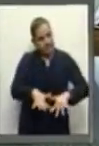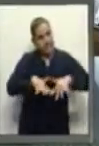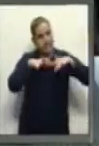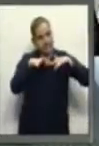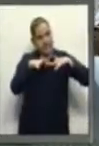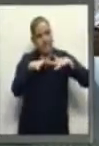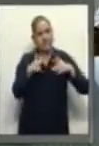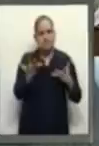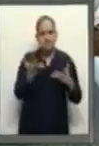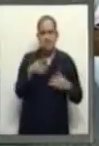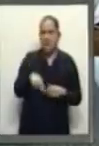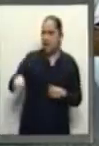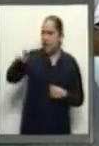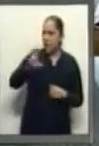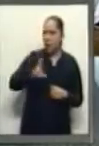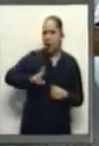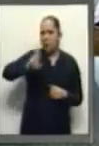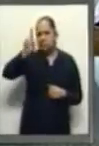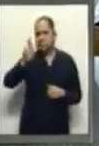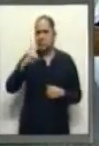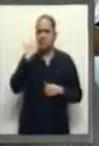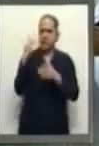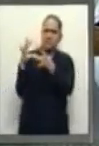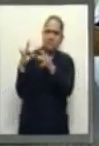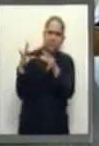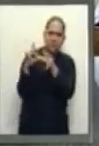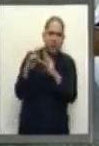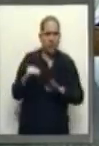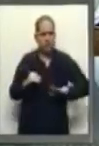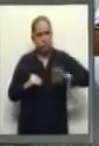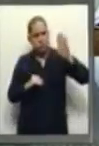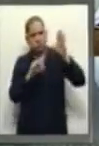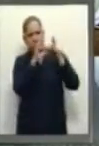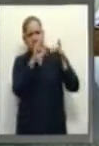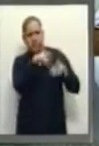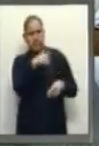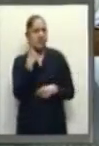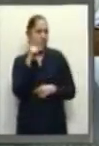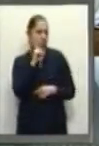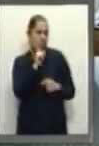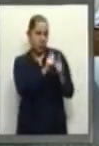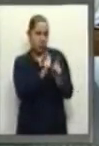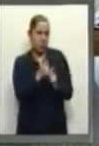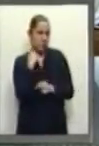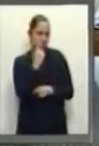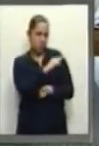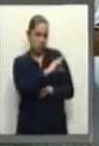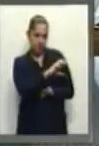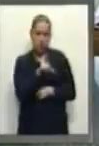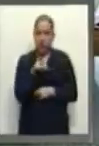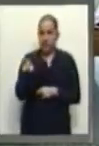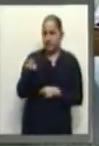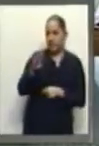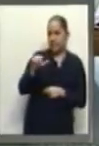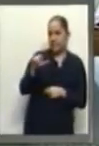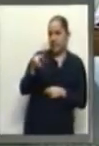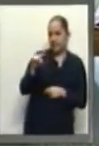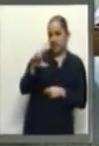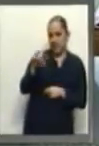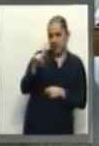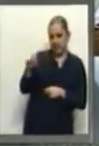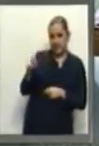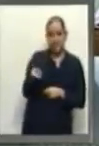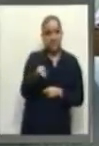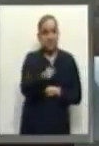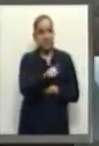voces de la gente lo expresado por la diputada de movimiento ciudadano lo dicho por don Manuel B lo dicho por Cristina